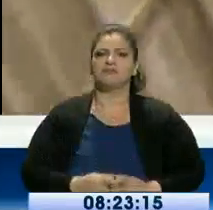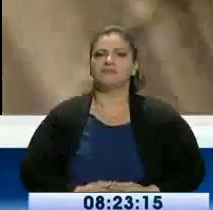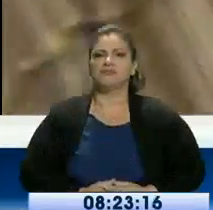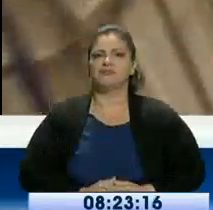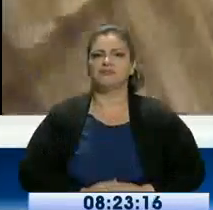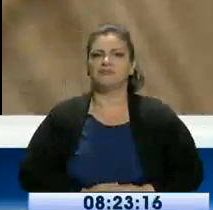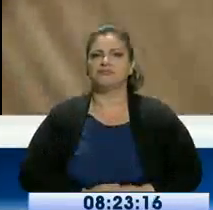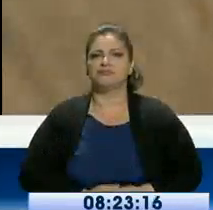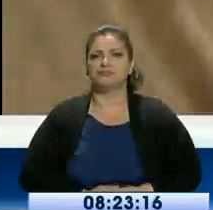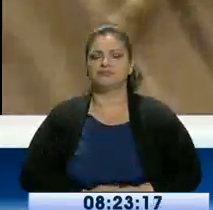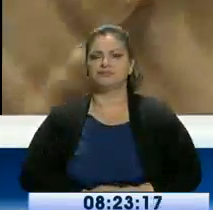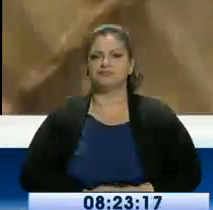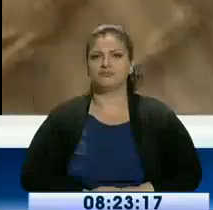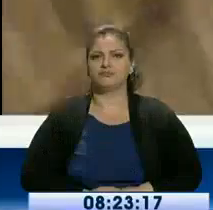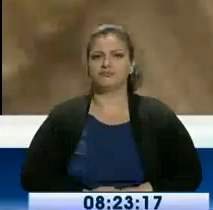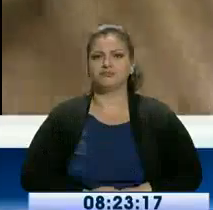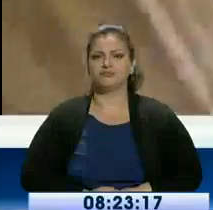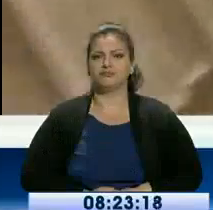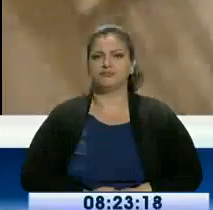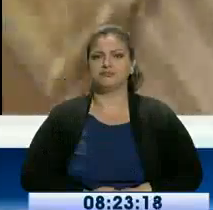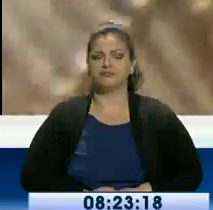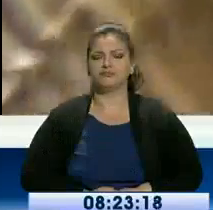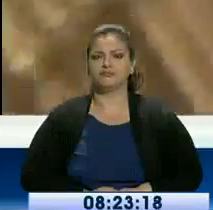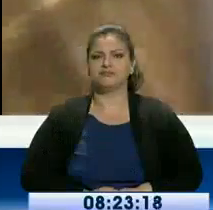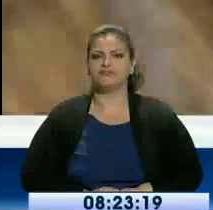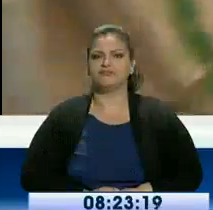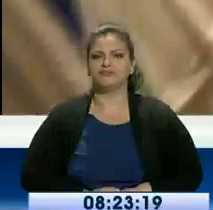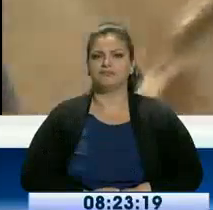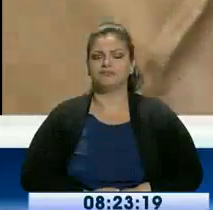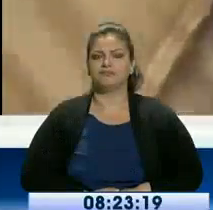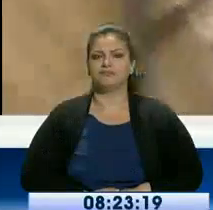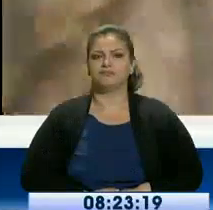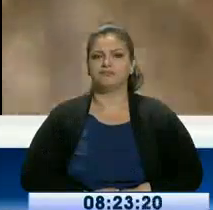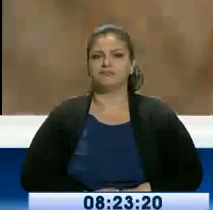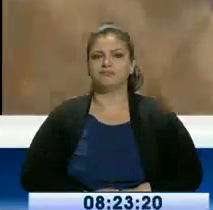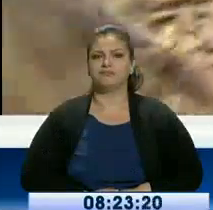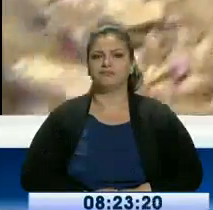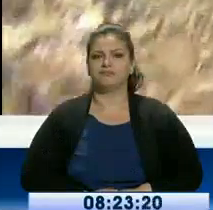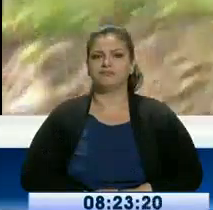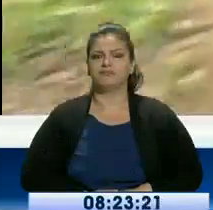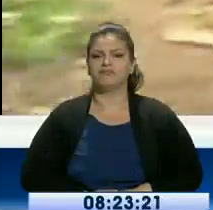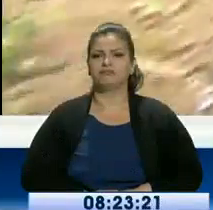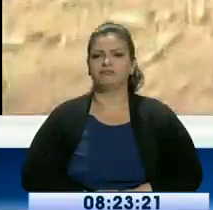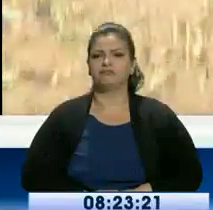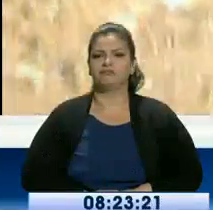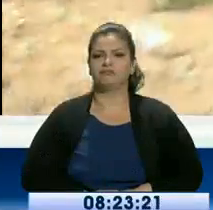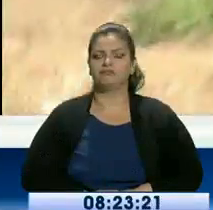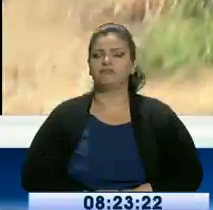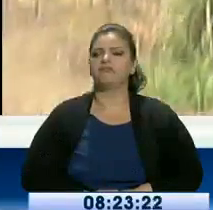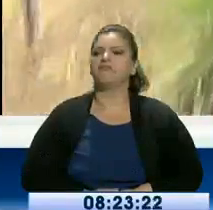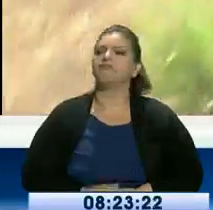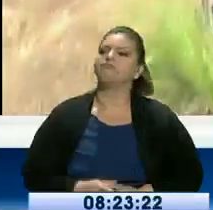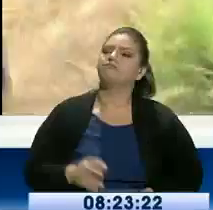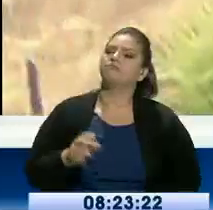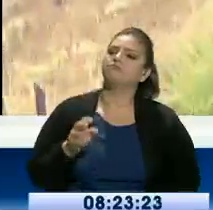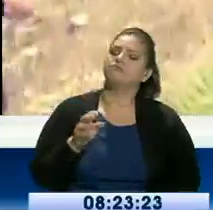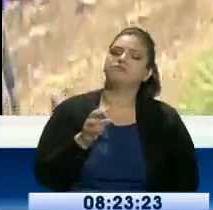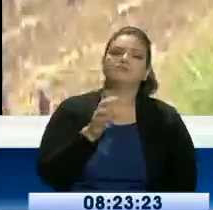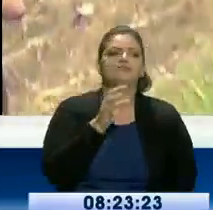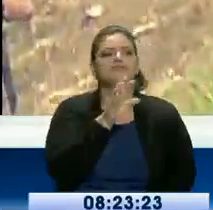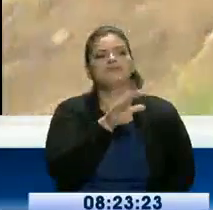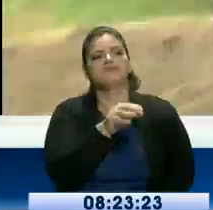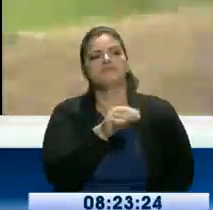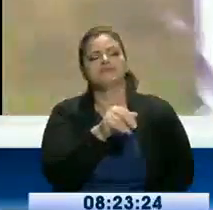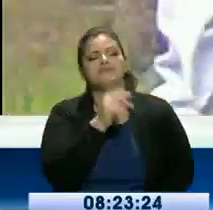casa. Y usted de aquí, señora, duerme aquí al lado en la casa de su vecina con su hija y su hermana